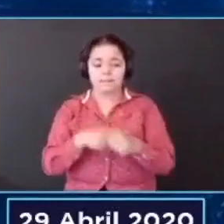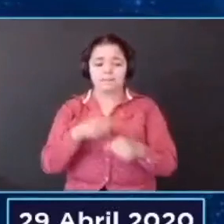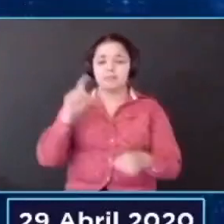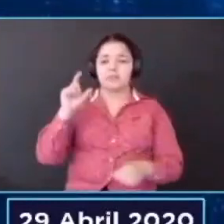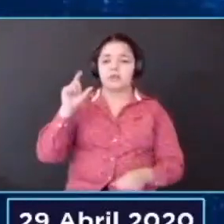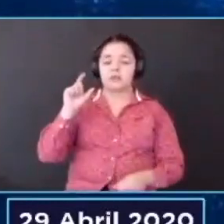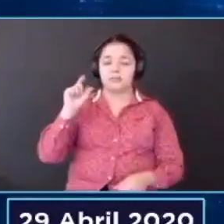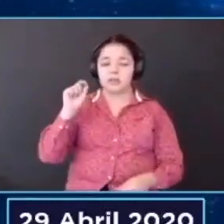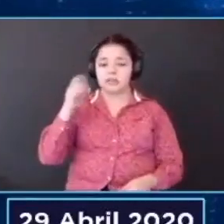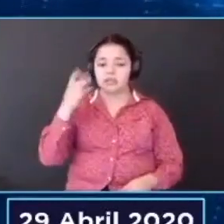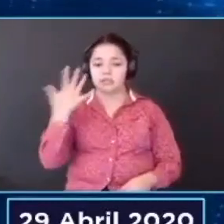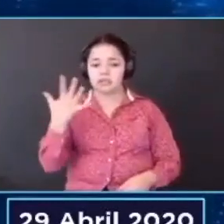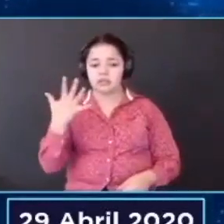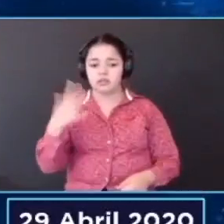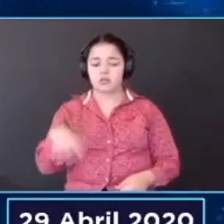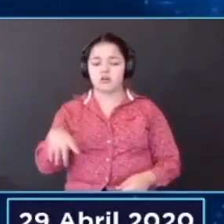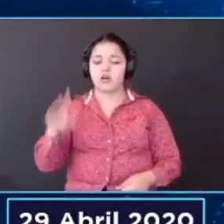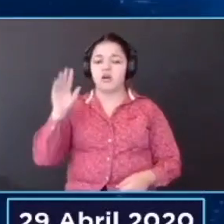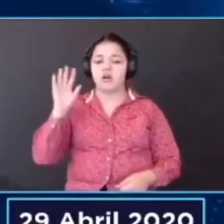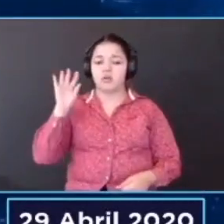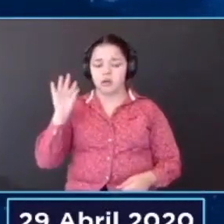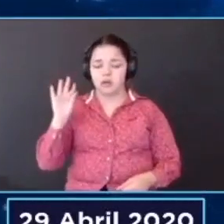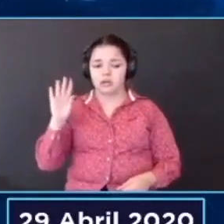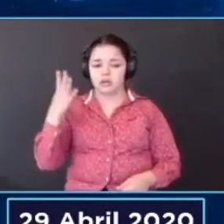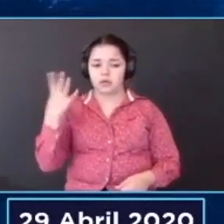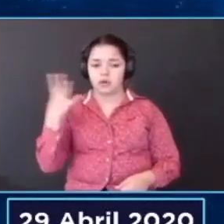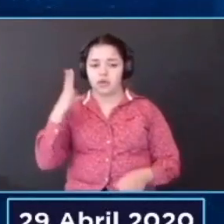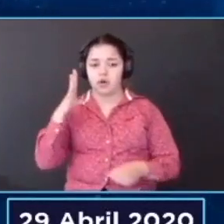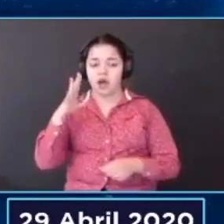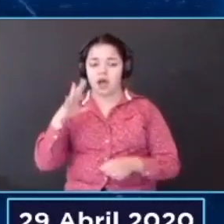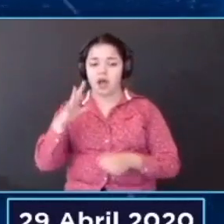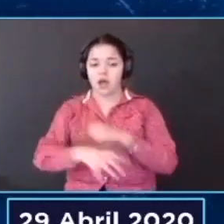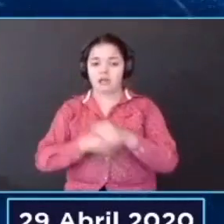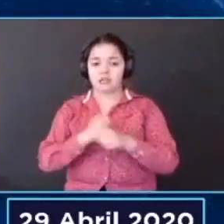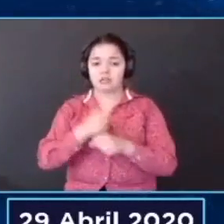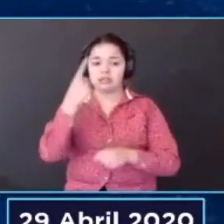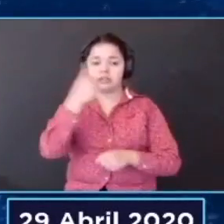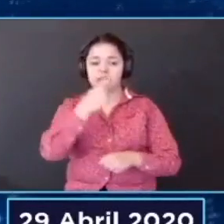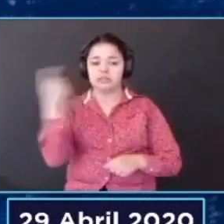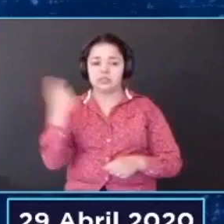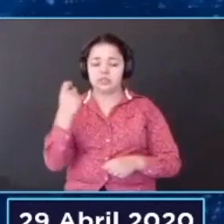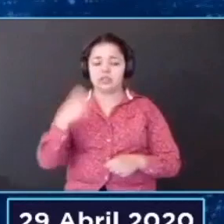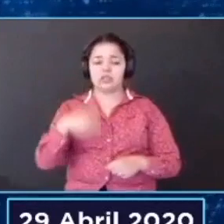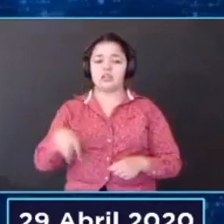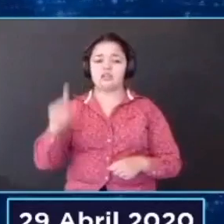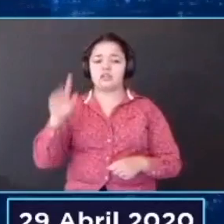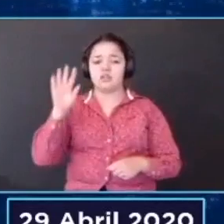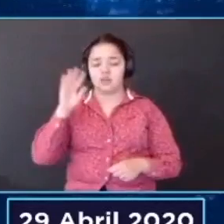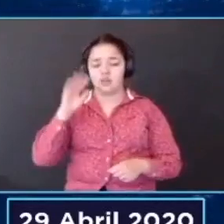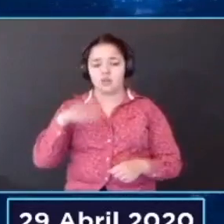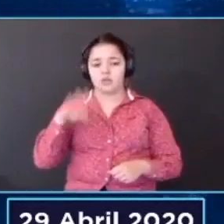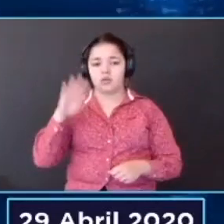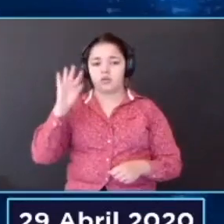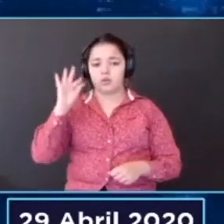25 a 44 años son 146, de 45 a 64 175.